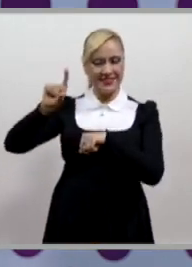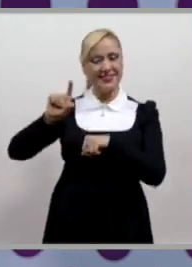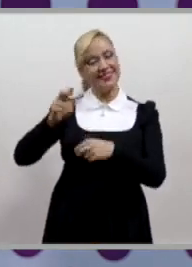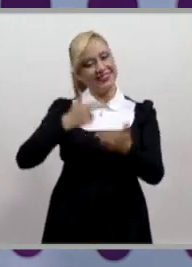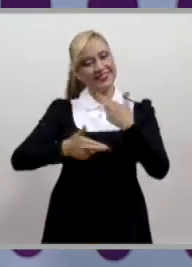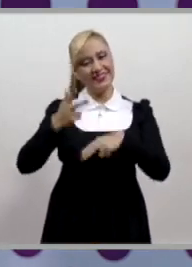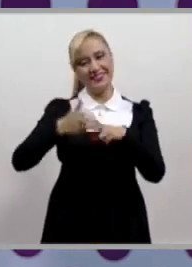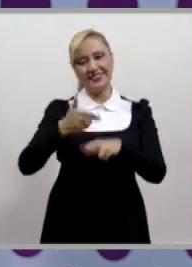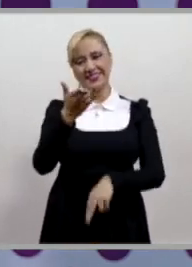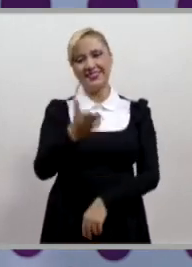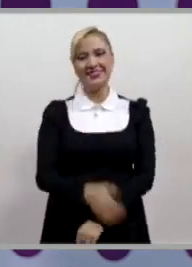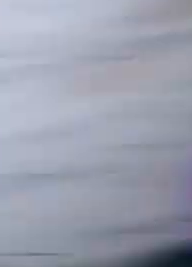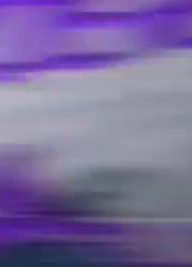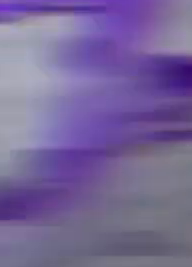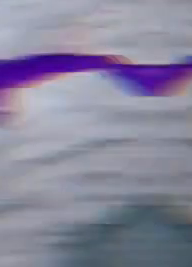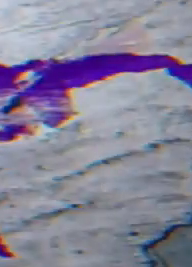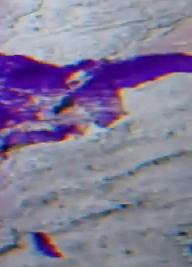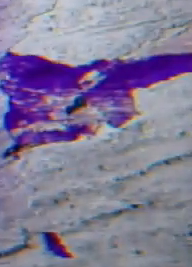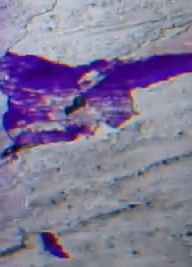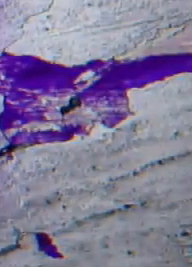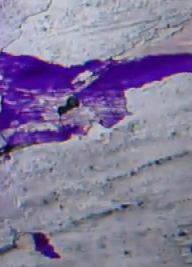Ya regresamos.